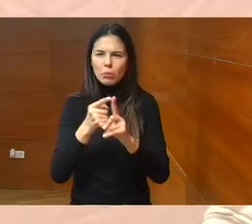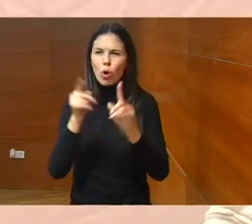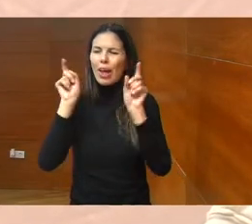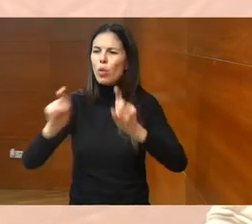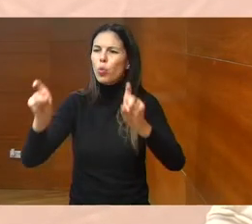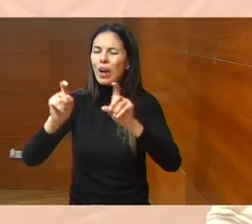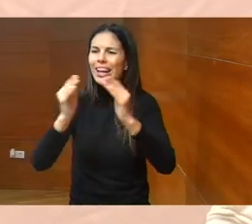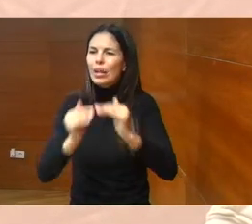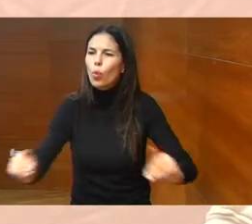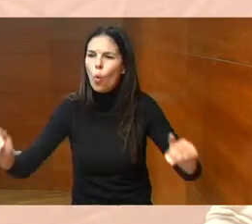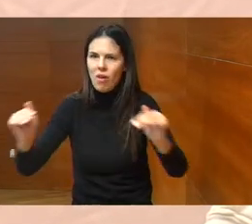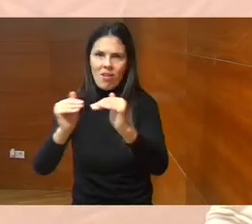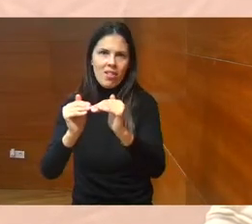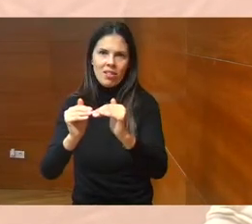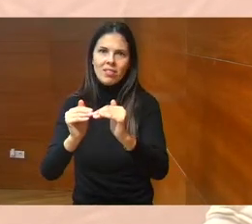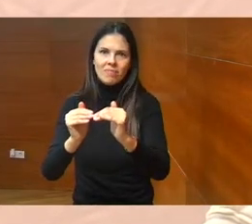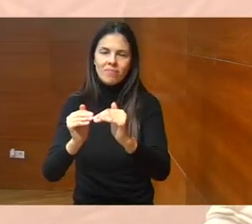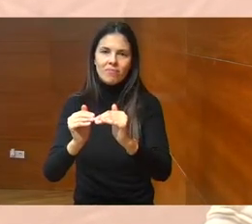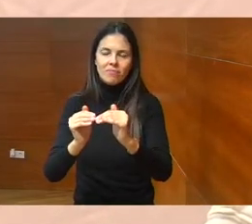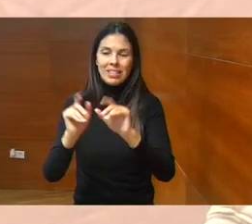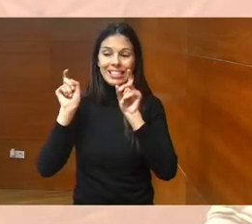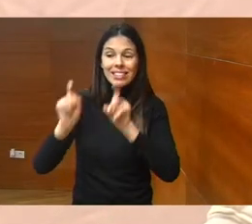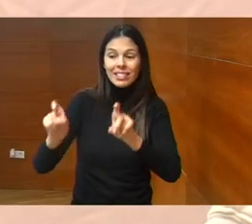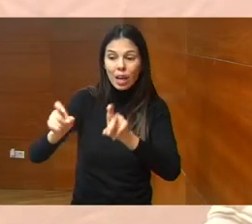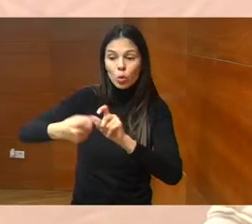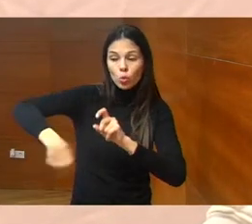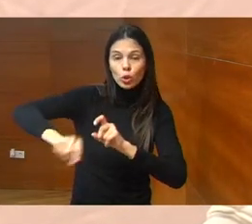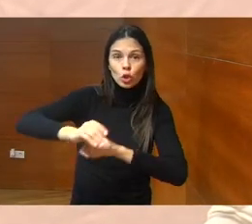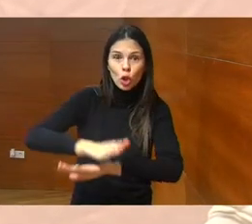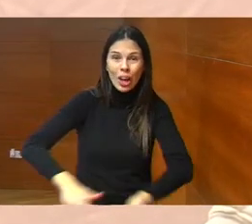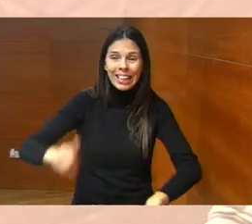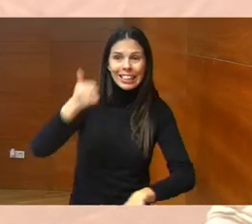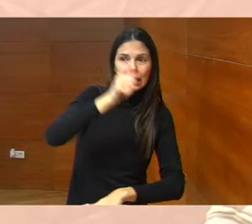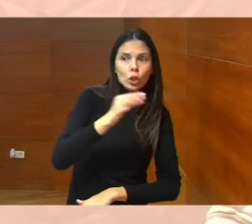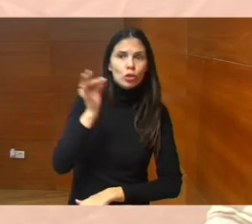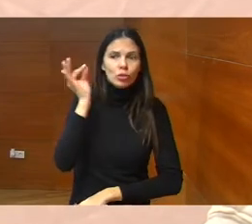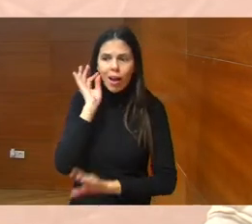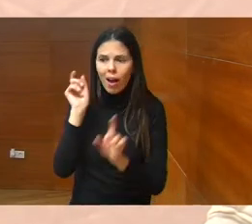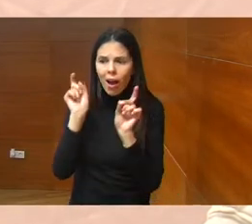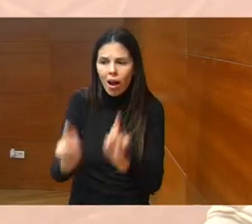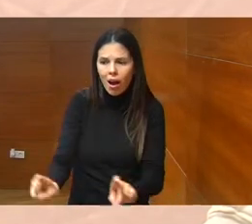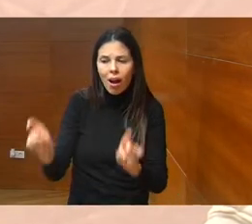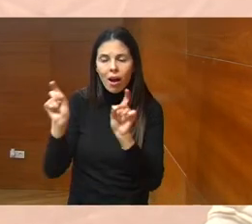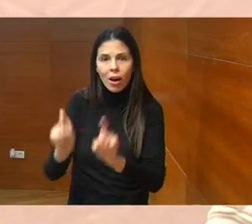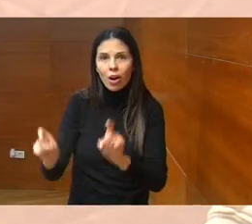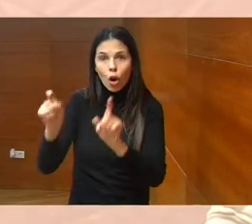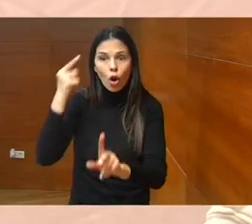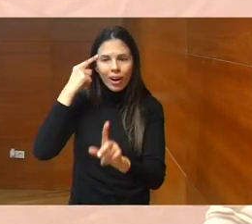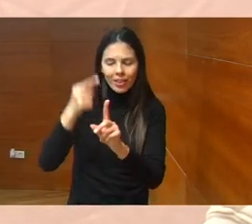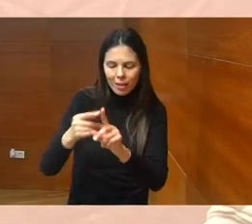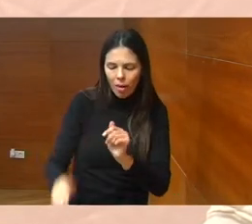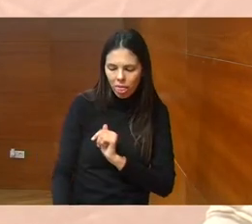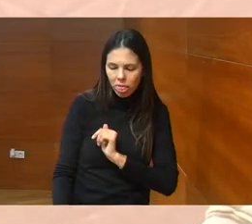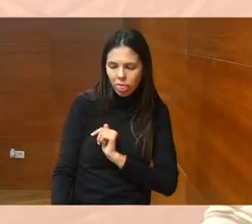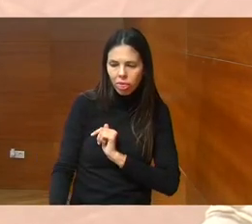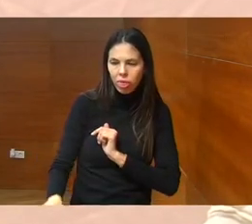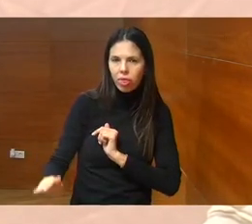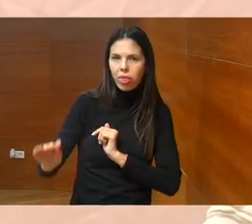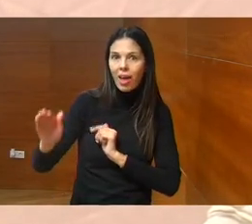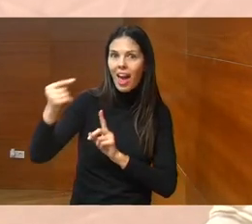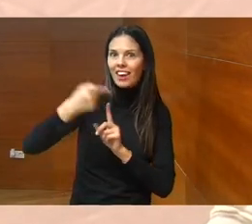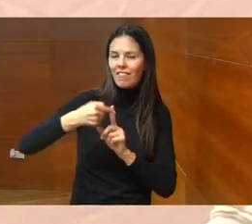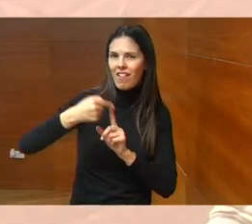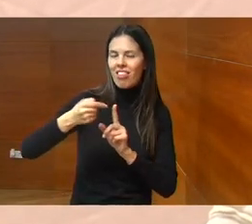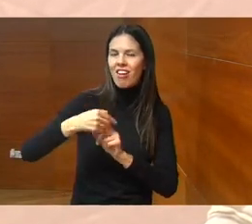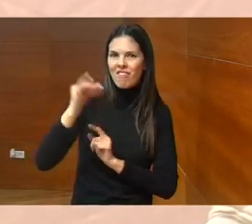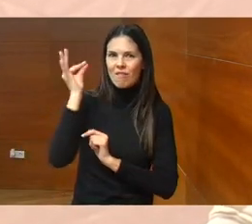igualdad designarle estas cosas asnosas pequeñas y pequeños para que crezcan para que me den con referentes